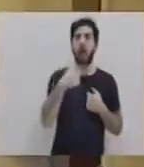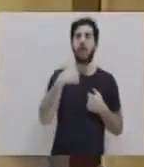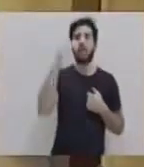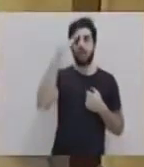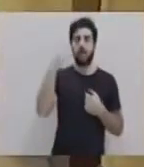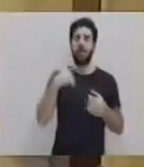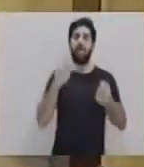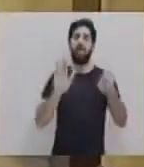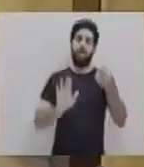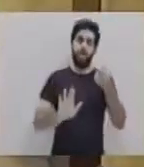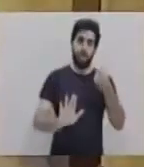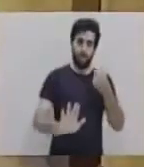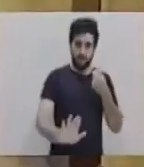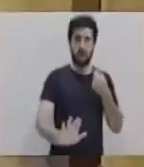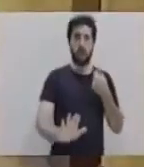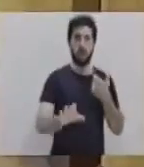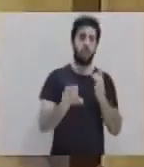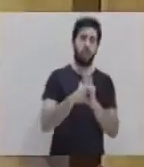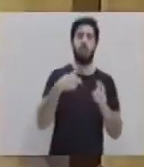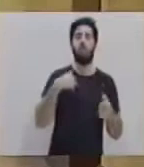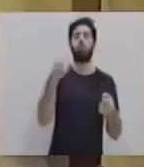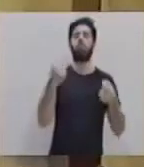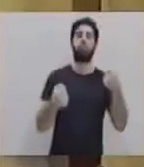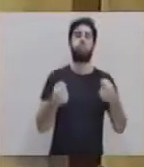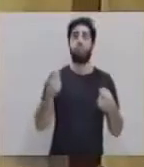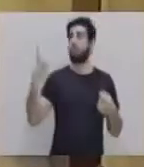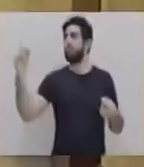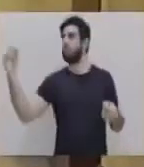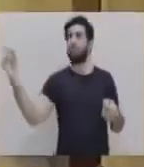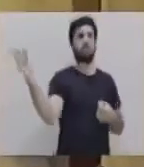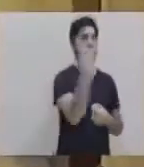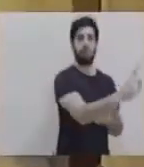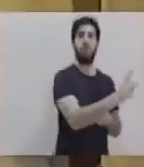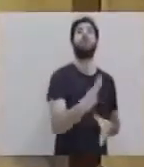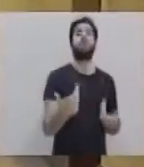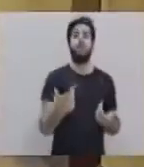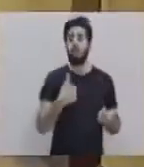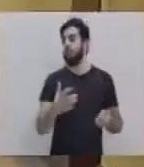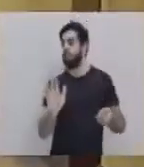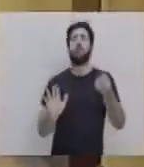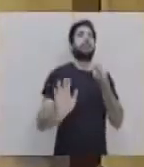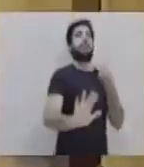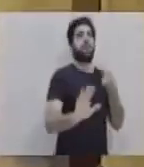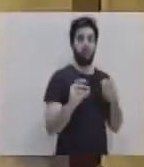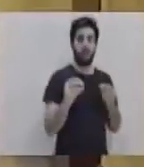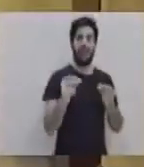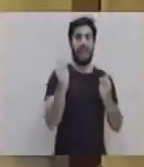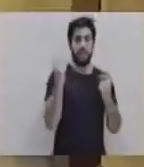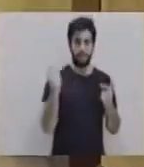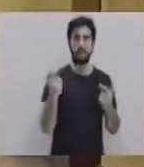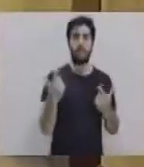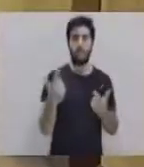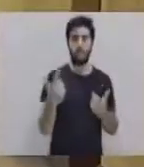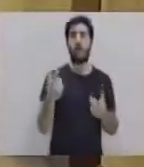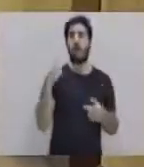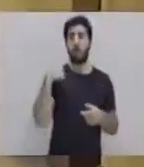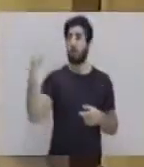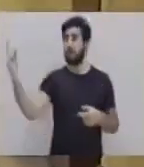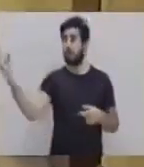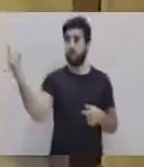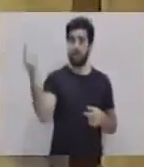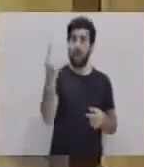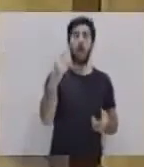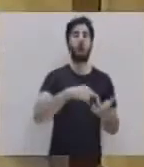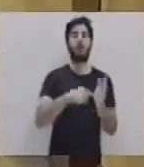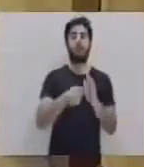hacer. Por ejemplo, si voy transitando en mi vehículo y un peatón se atraviesa, ese peatón atravesándose para